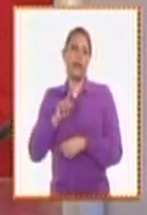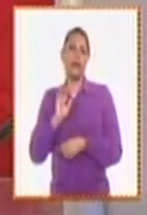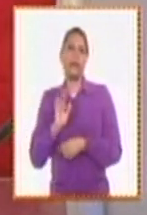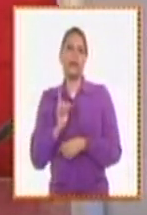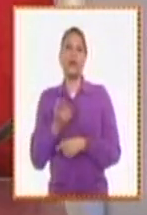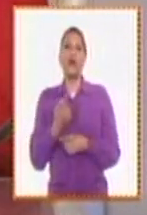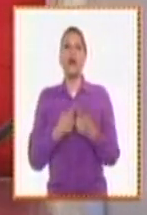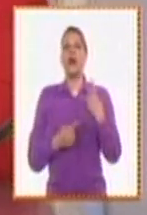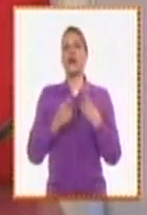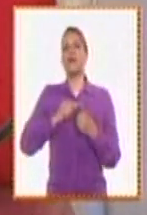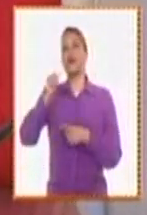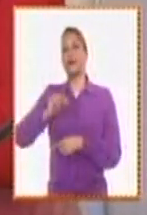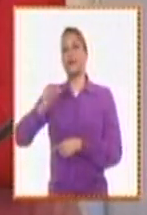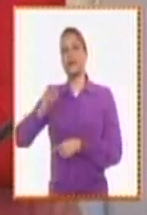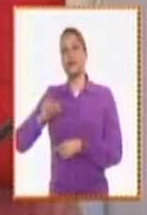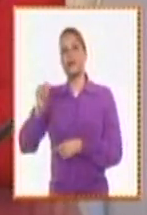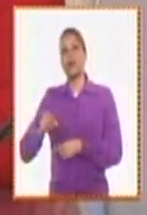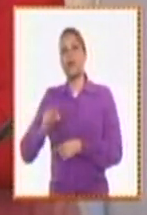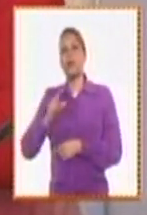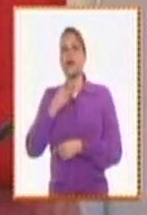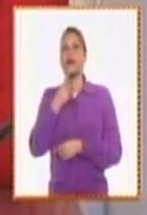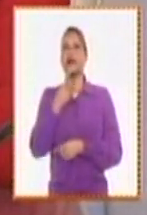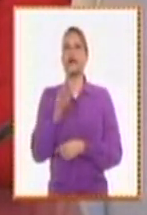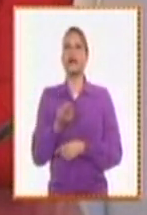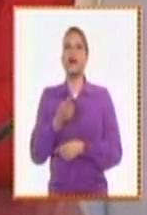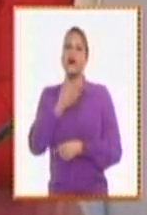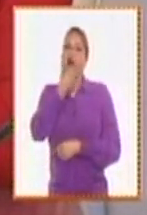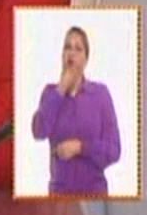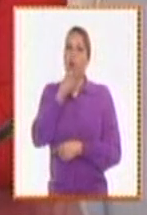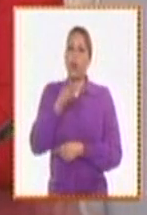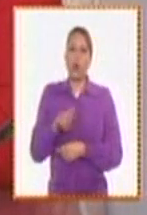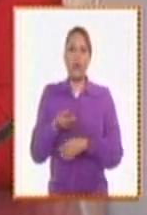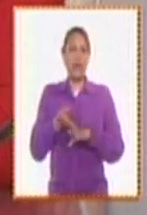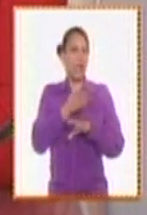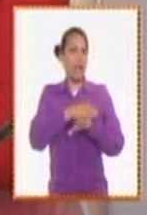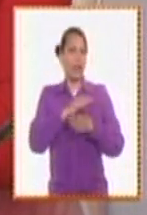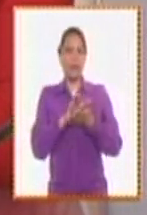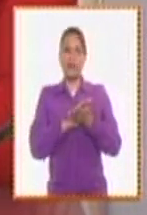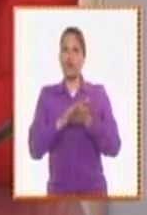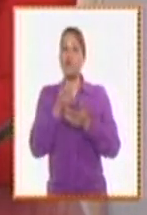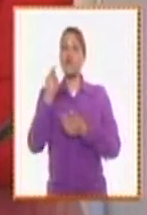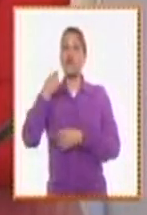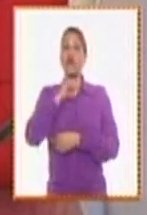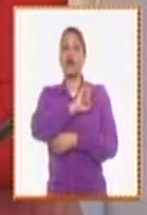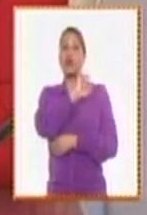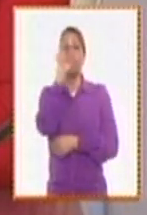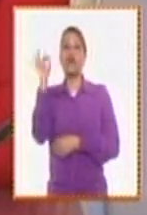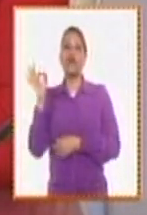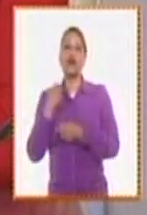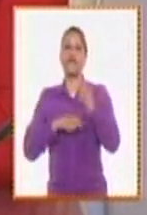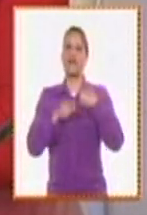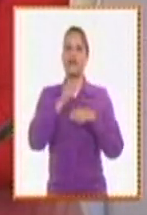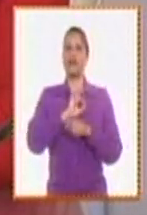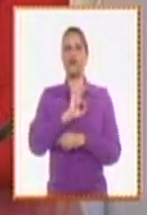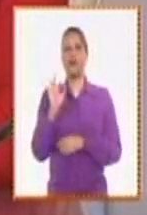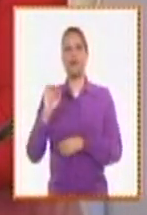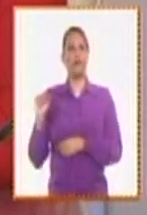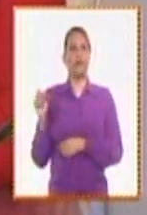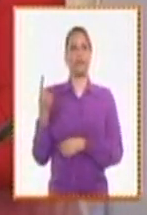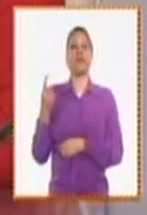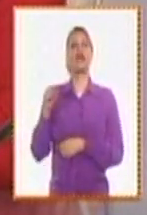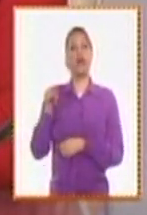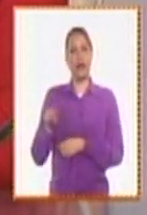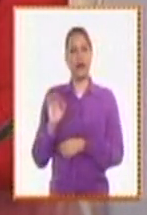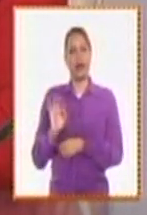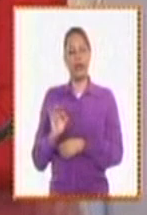casos son a acusados jóvenes sin antecedentes penales, que durante